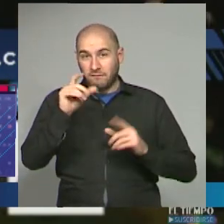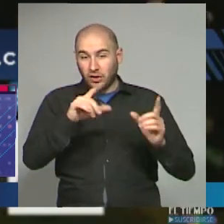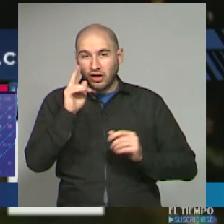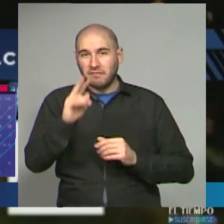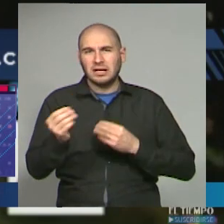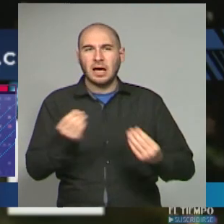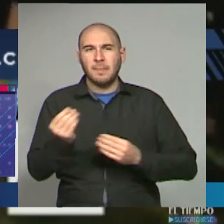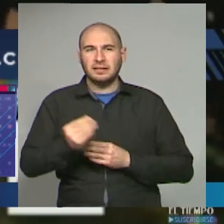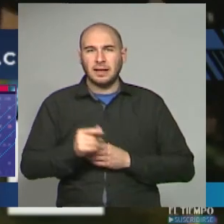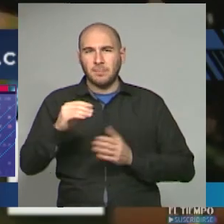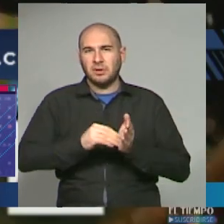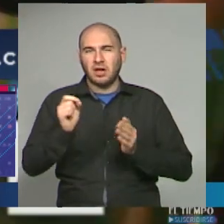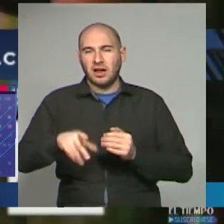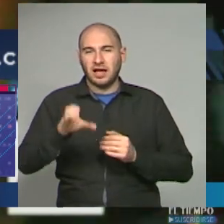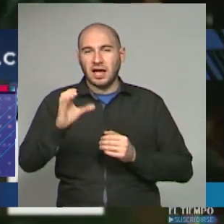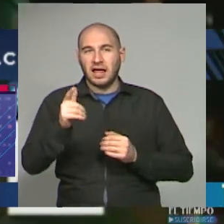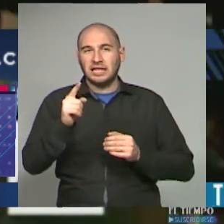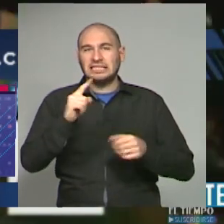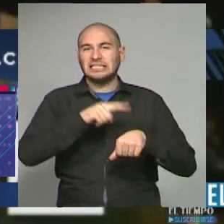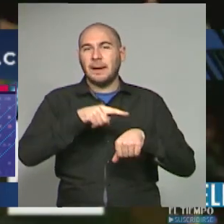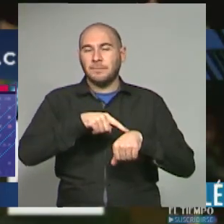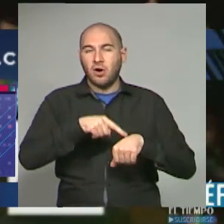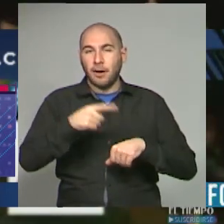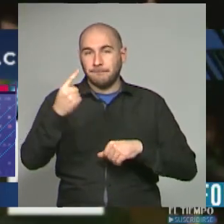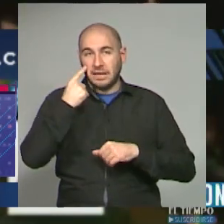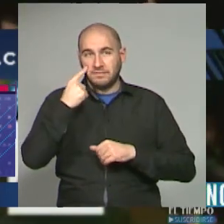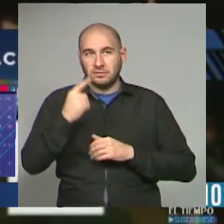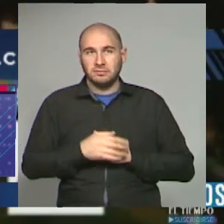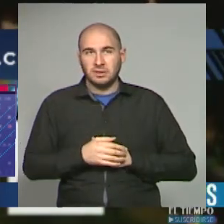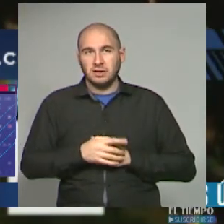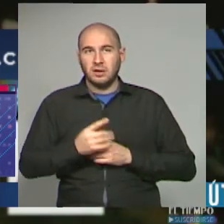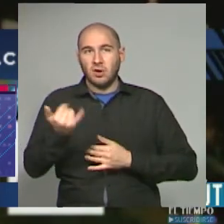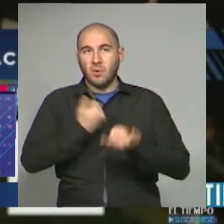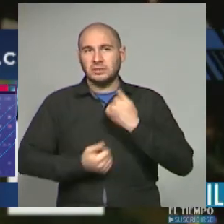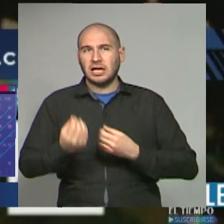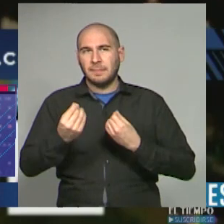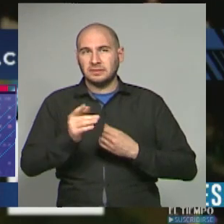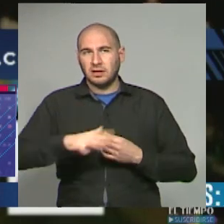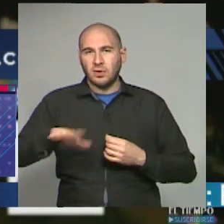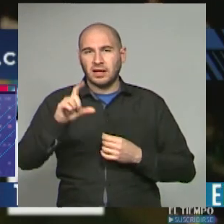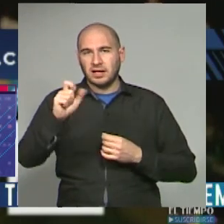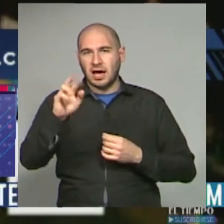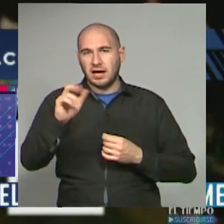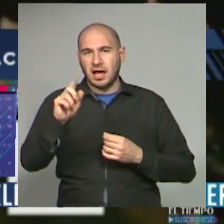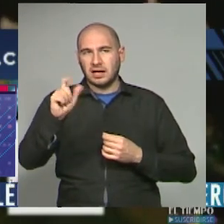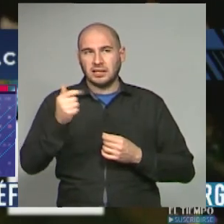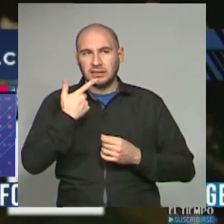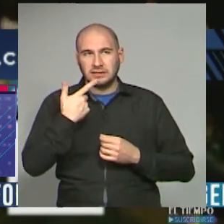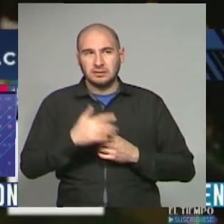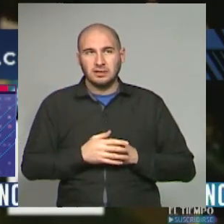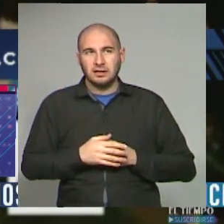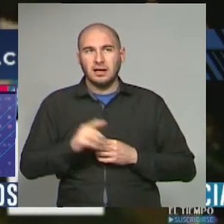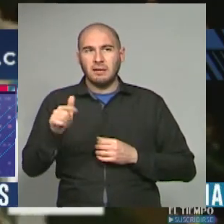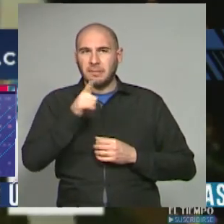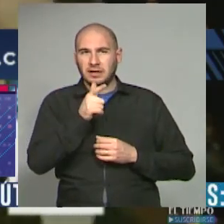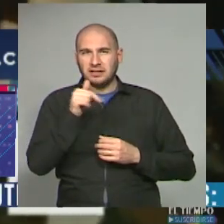está sucediendo en este momento a través del canal del Tiempo. En vivo nos muestra lo que está sucediendo específicamente en Caracas. El medio yo